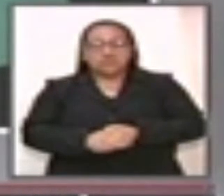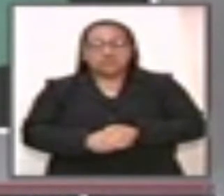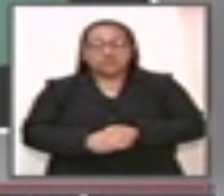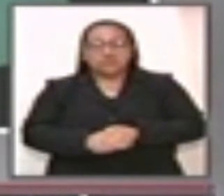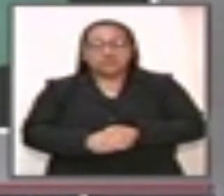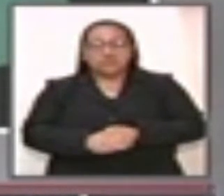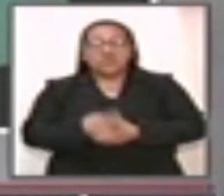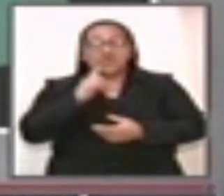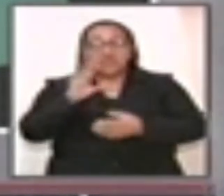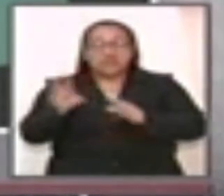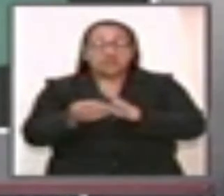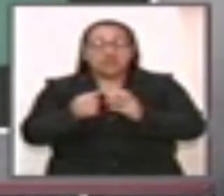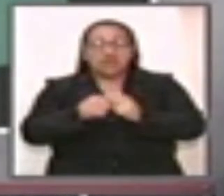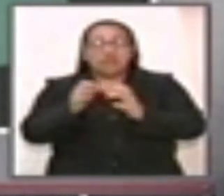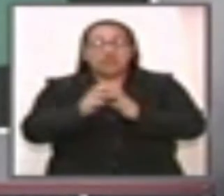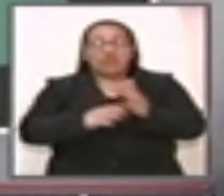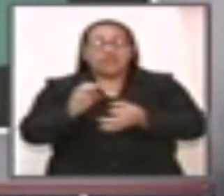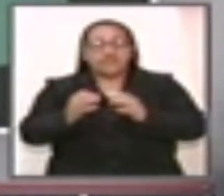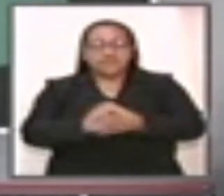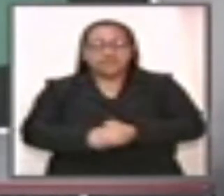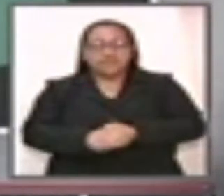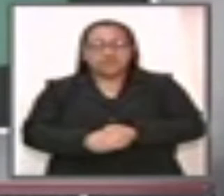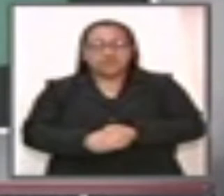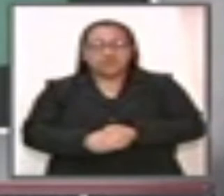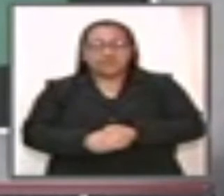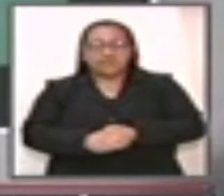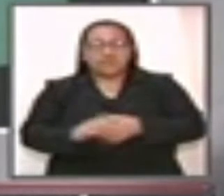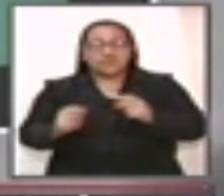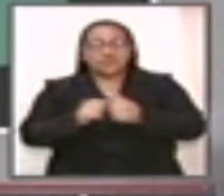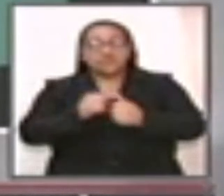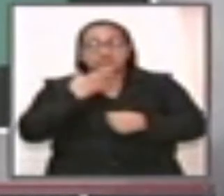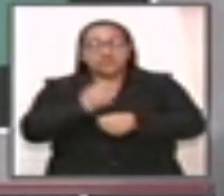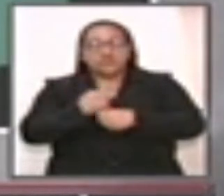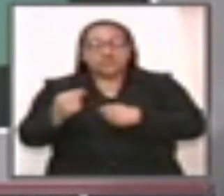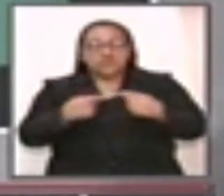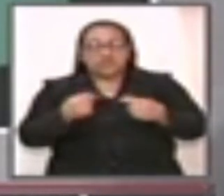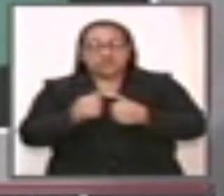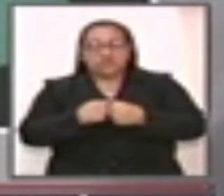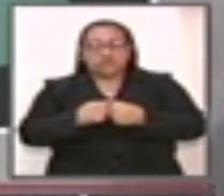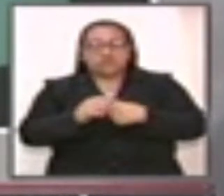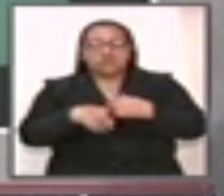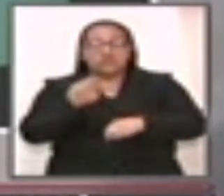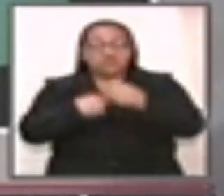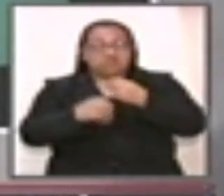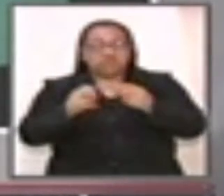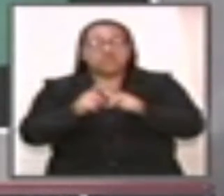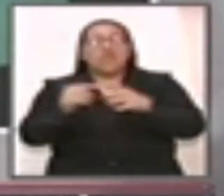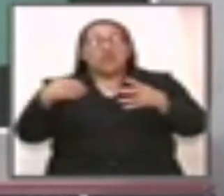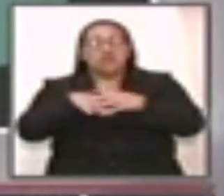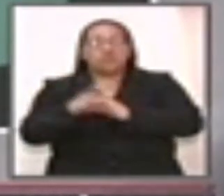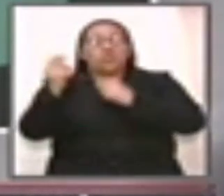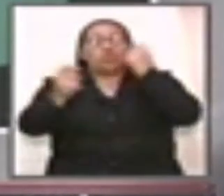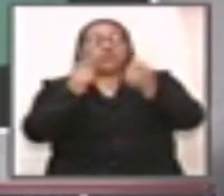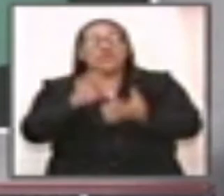están contenidas en programas presupuestales dirigidos a mejorar la competitividad tanto de las exportaciones como del sector